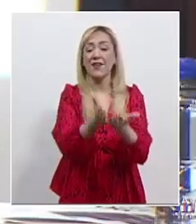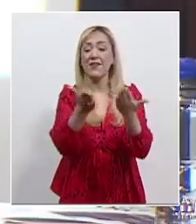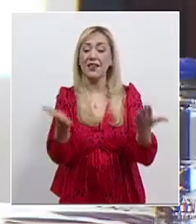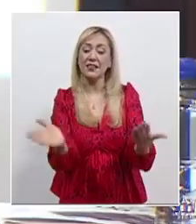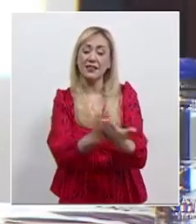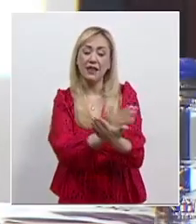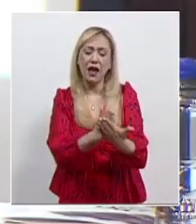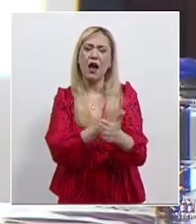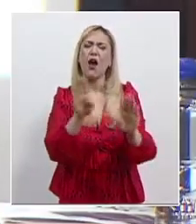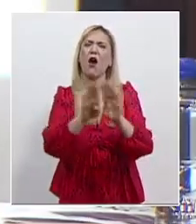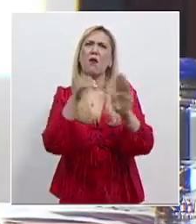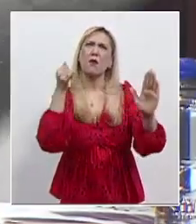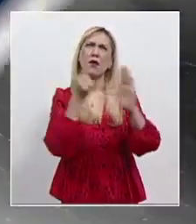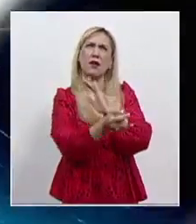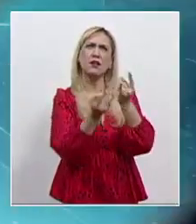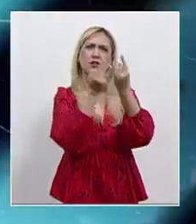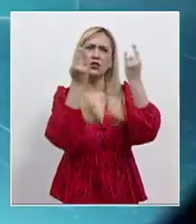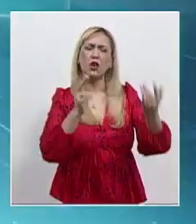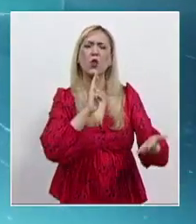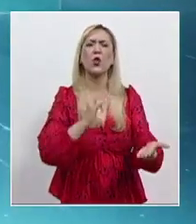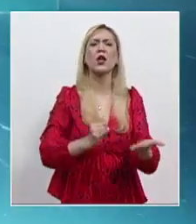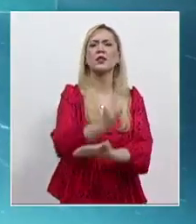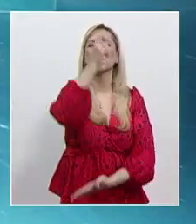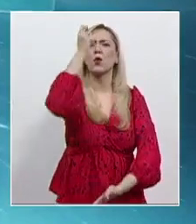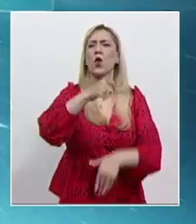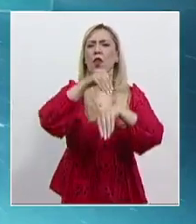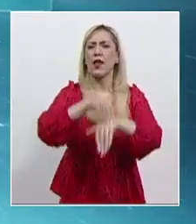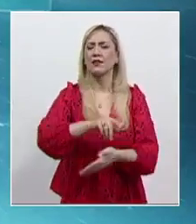de Jurisprudencia.